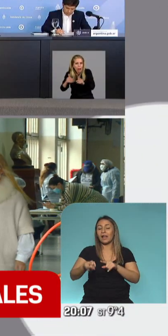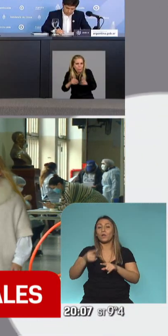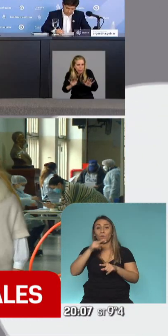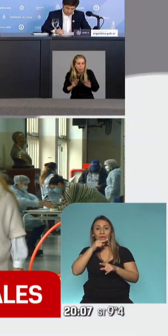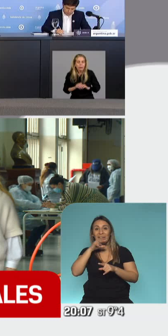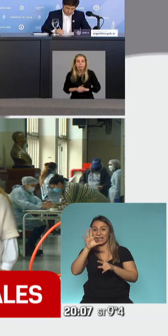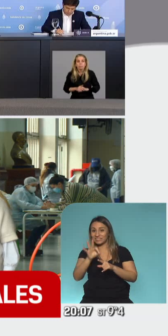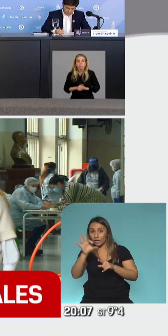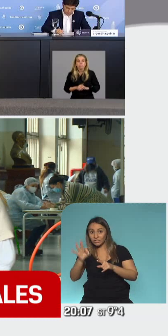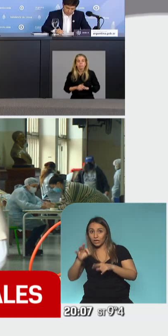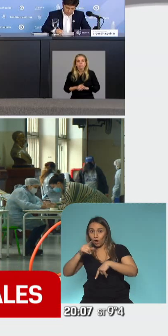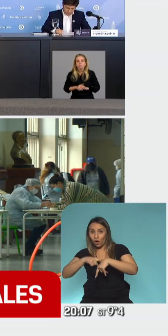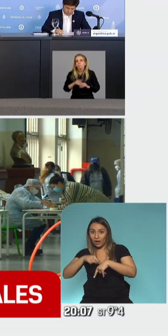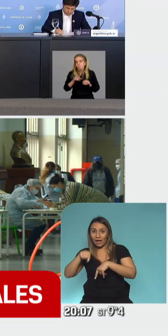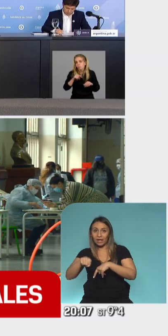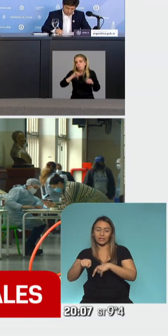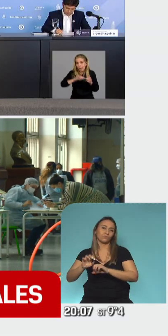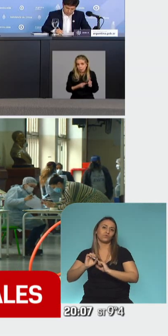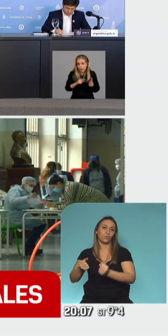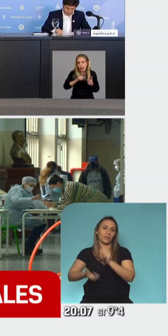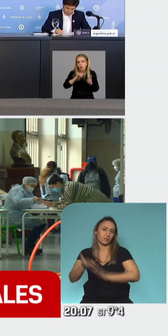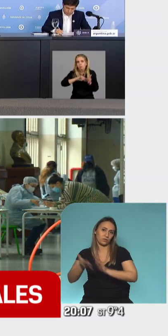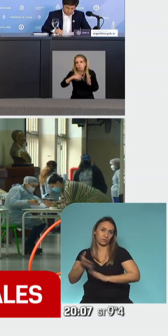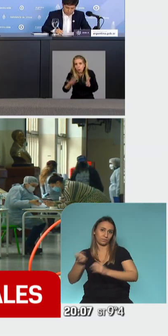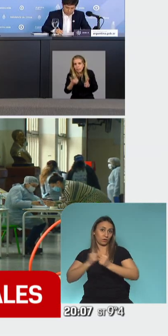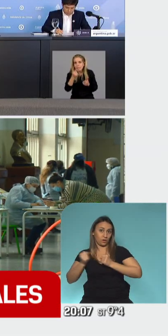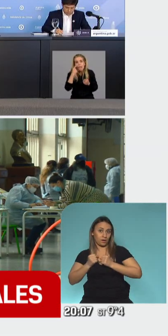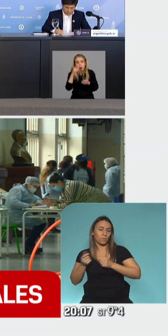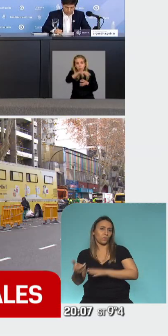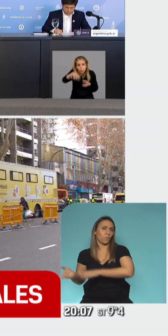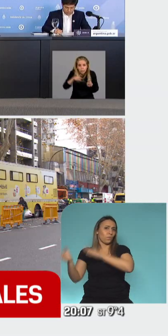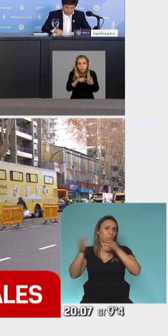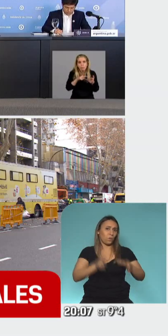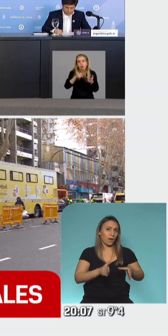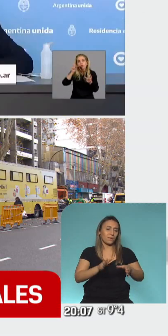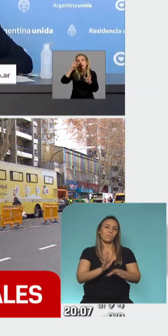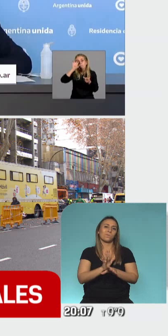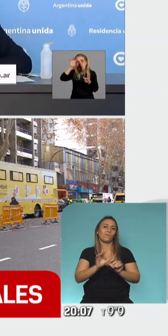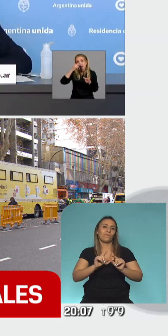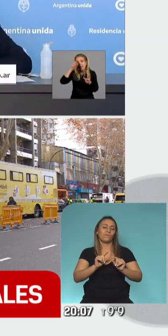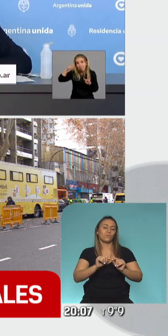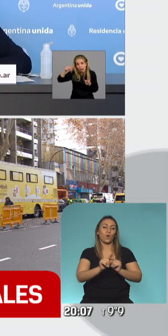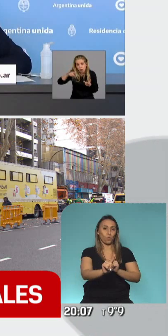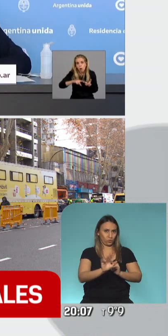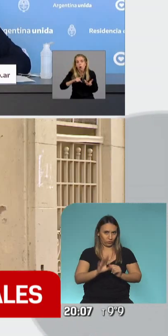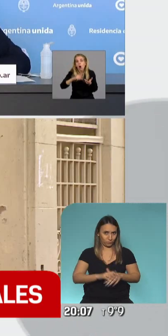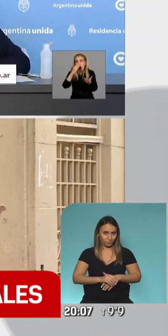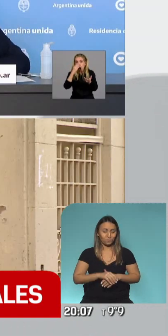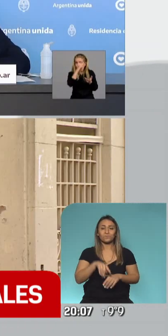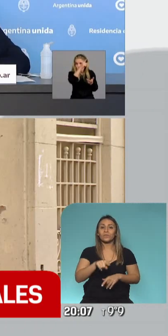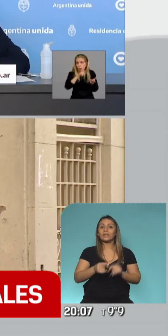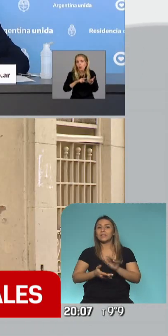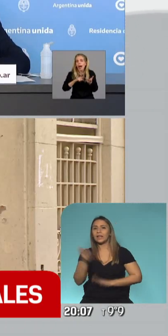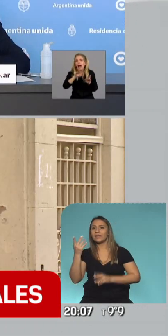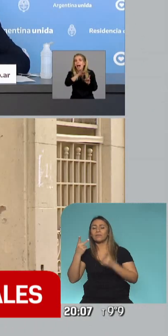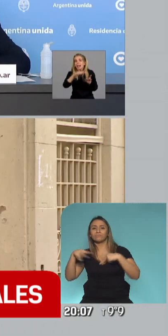de la cuarentena en la ciudad de Buenos Aires y el Gran Buenos Aires, volver a una especie de fase 1, con apertura de bancos y salidas